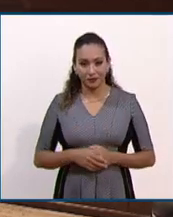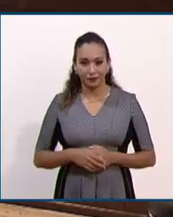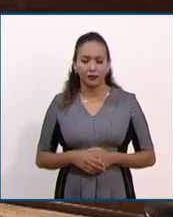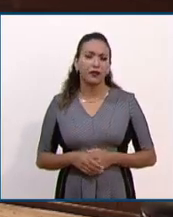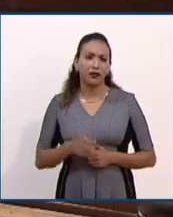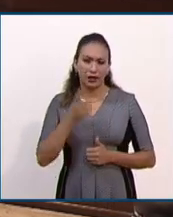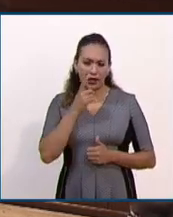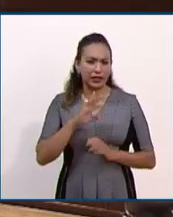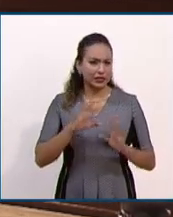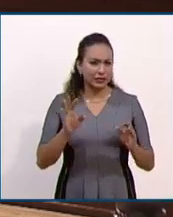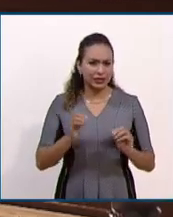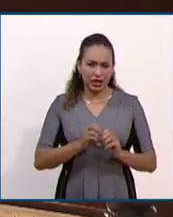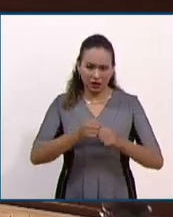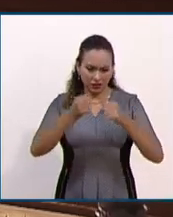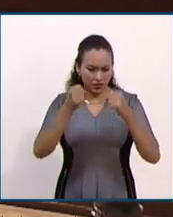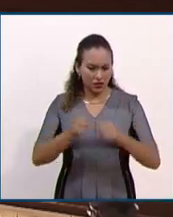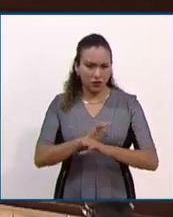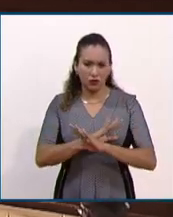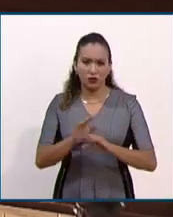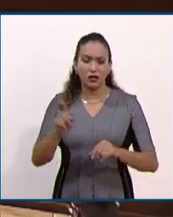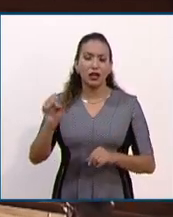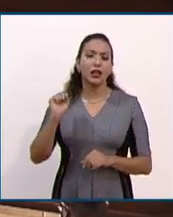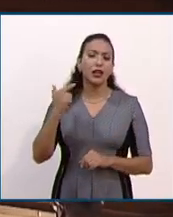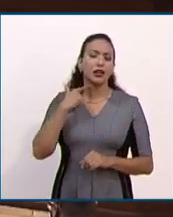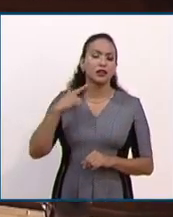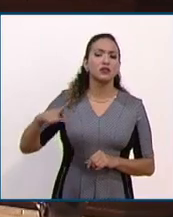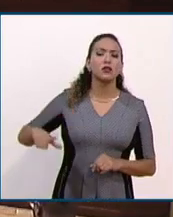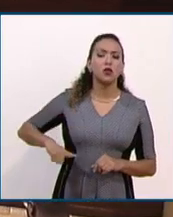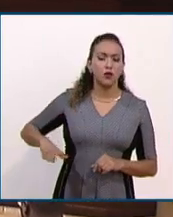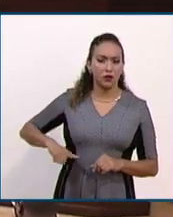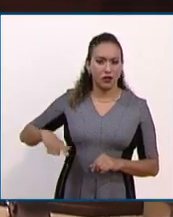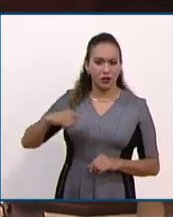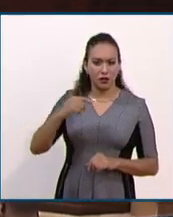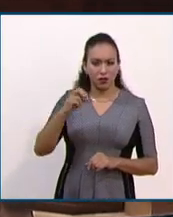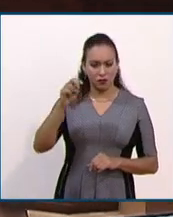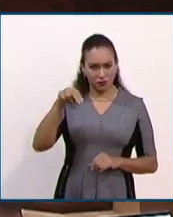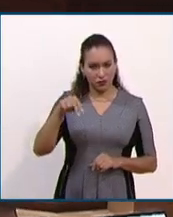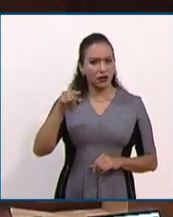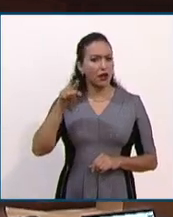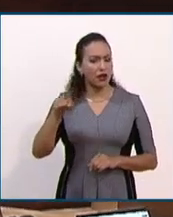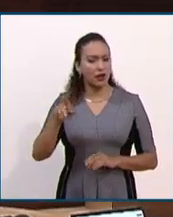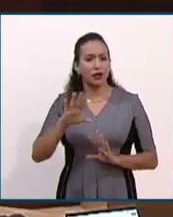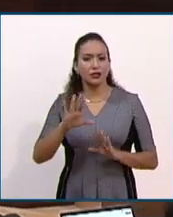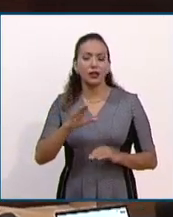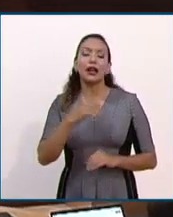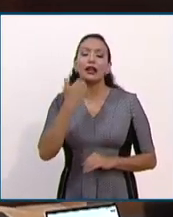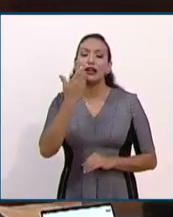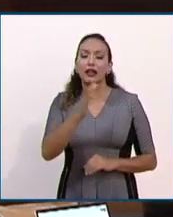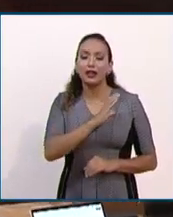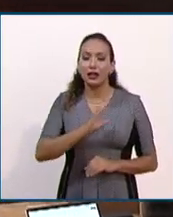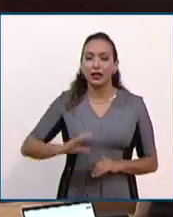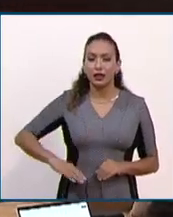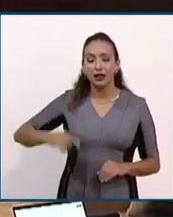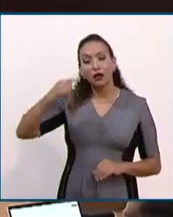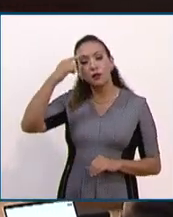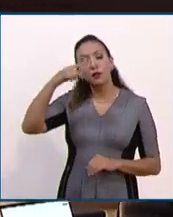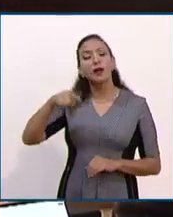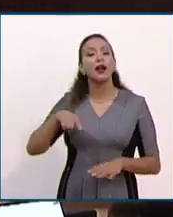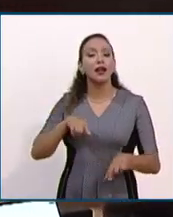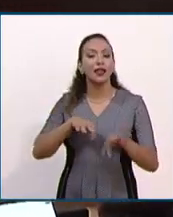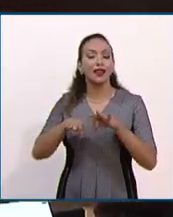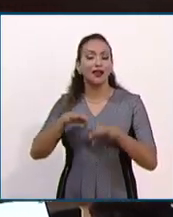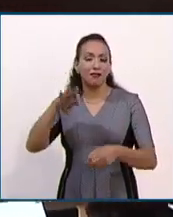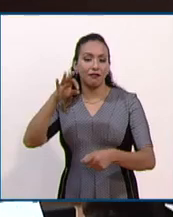caso ya había quedado firme que el exgobernador panista resultaba inelegible para ser postulado para un cargo de elección